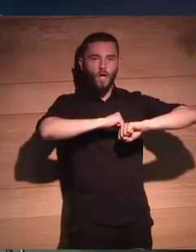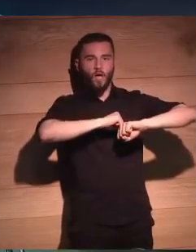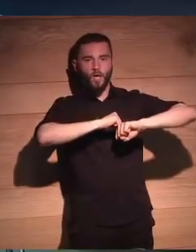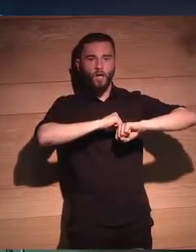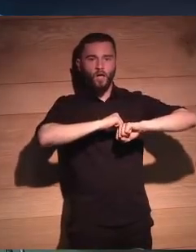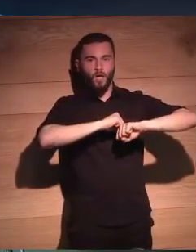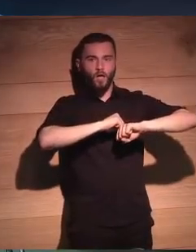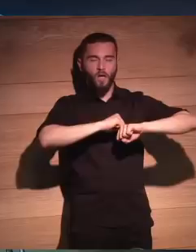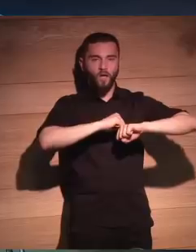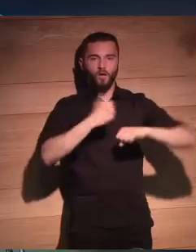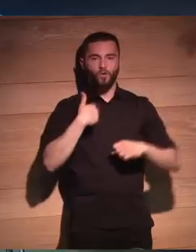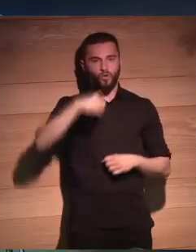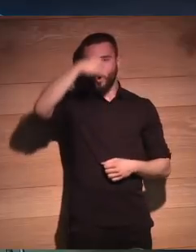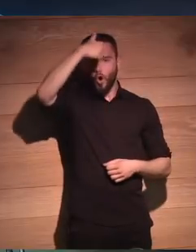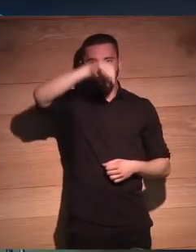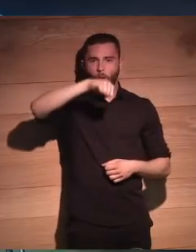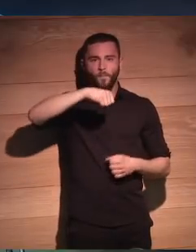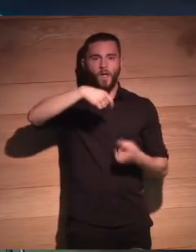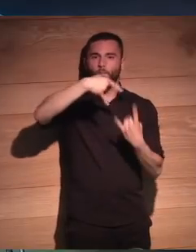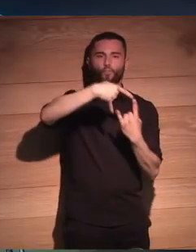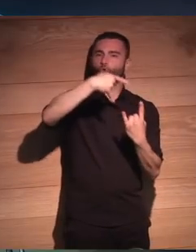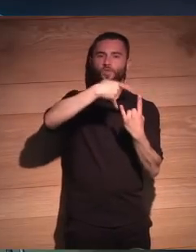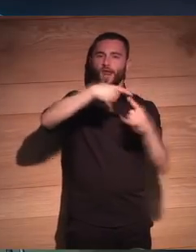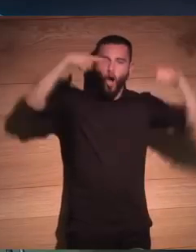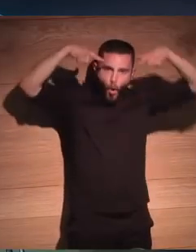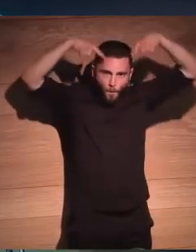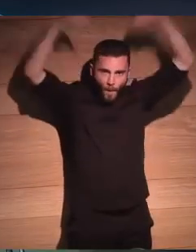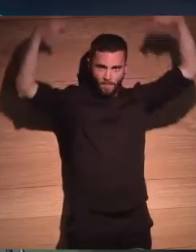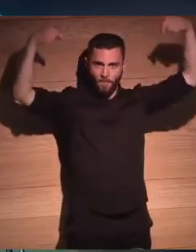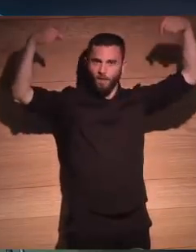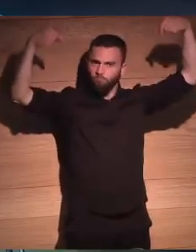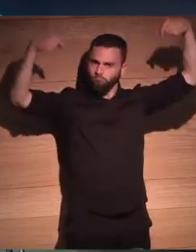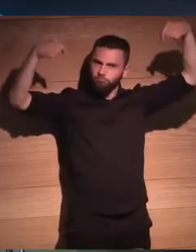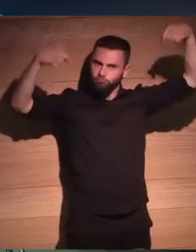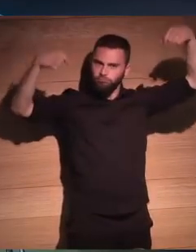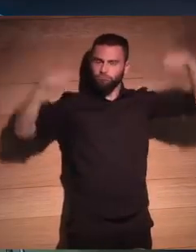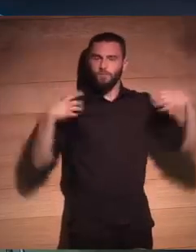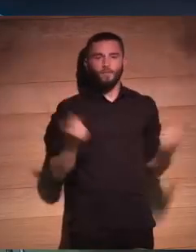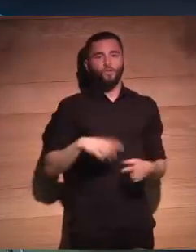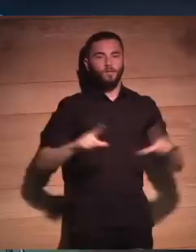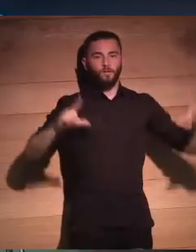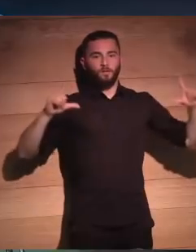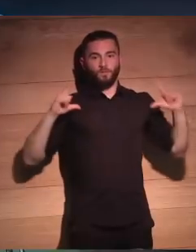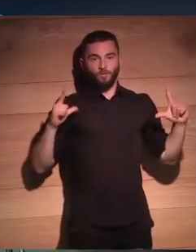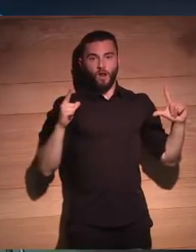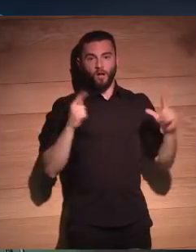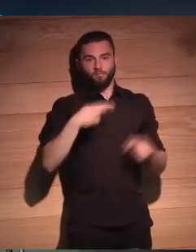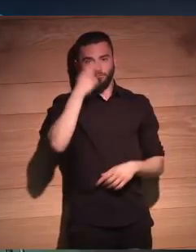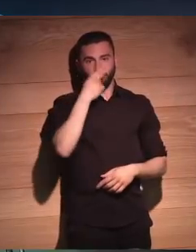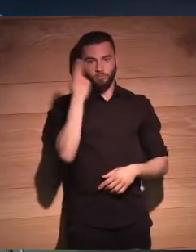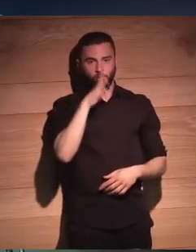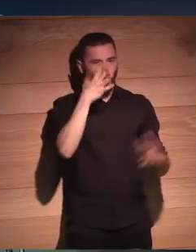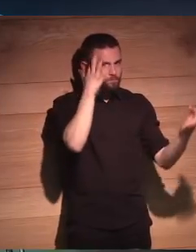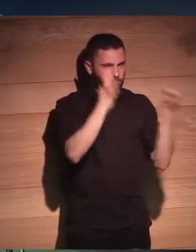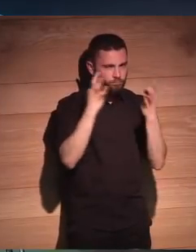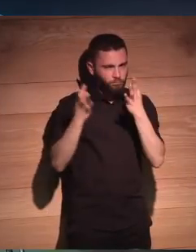encuentra, y entonces dice, voy a ser el hombre murciélago, Batman. Y me parece un personaje interesantísimo porque tiene muchos más matices que